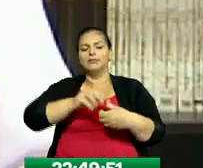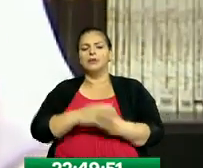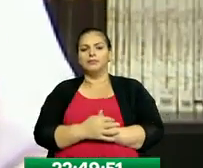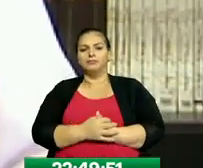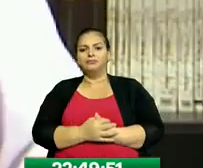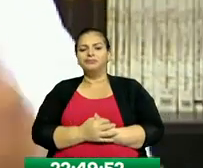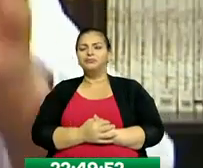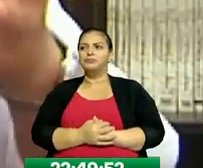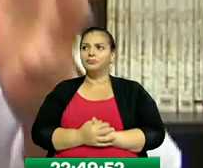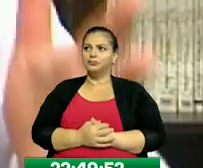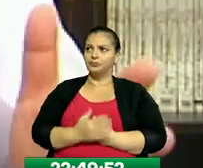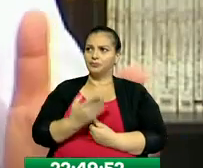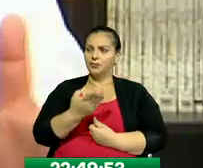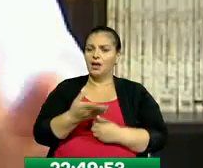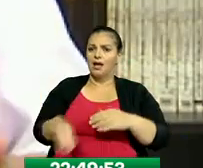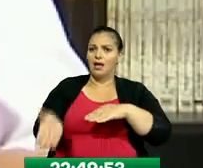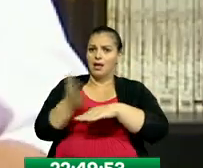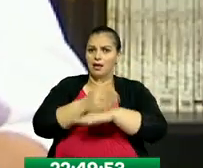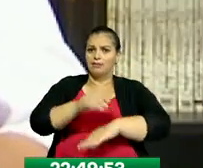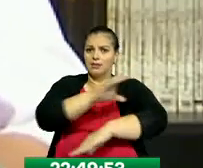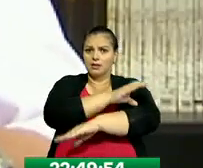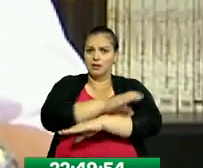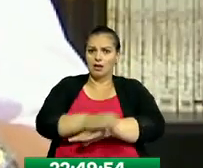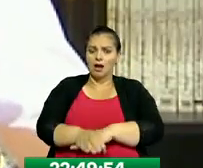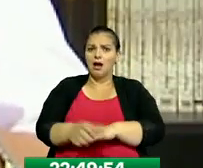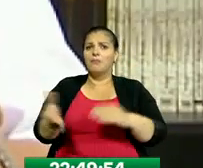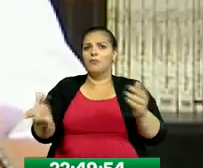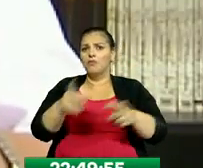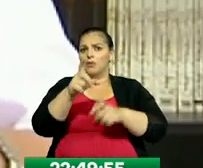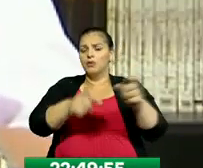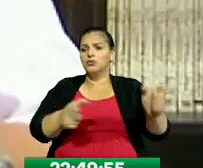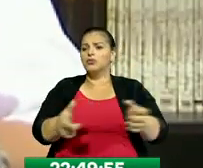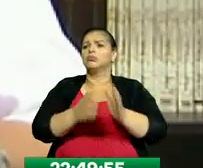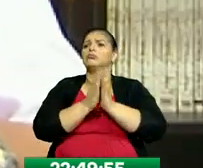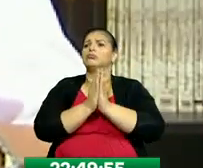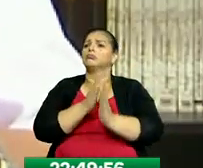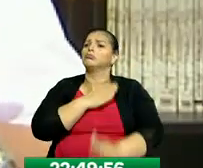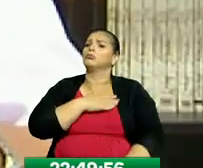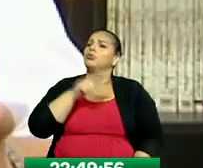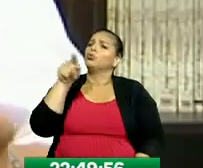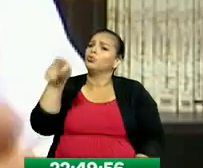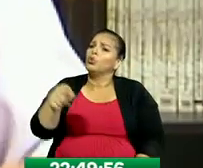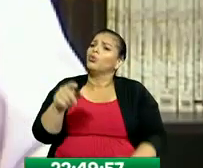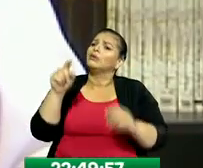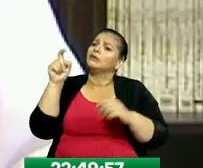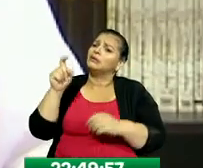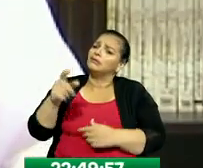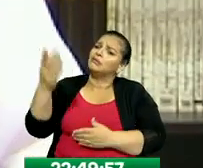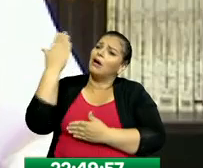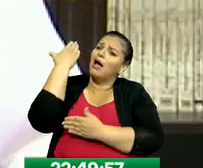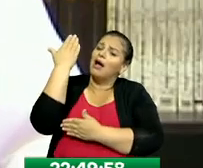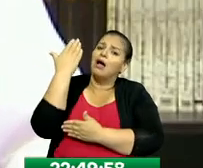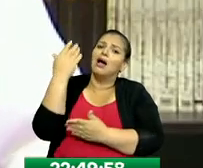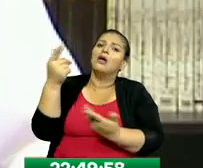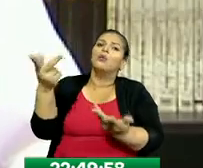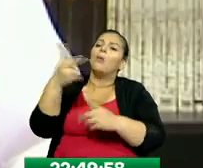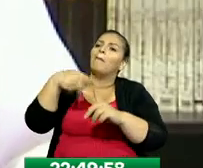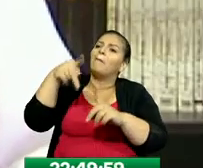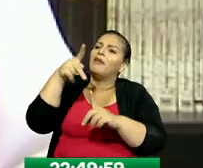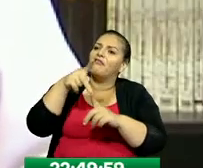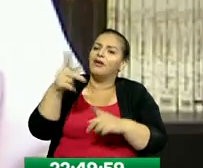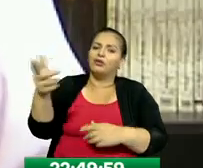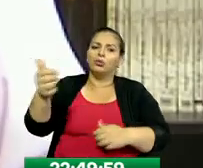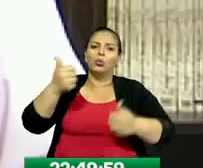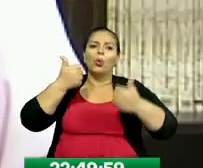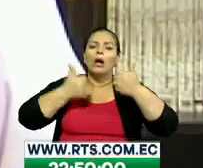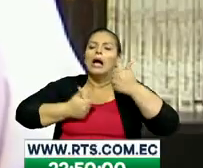montubios, un clamor de la gente campesina, de la gente del agro, de tener un